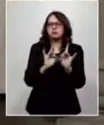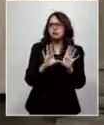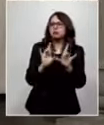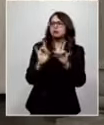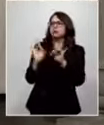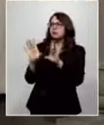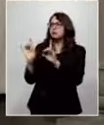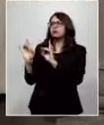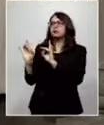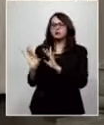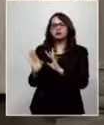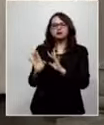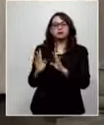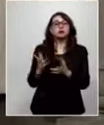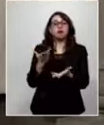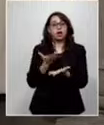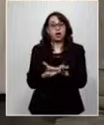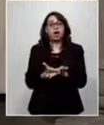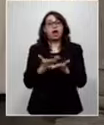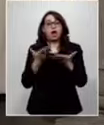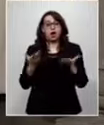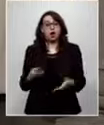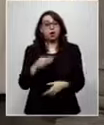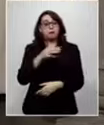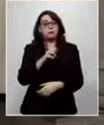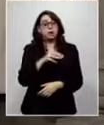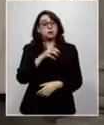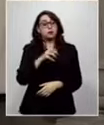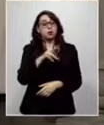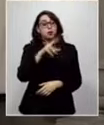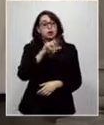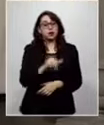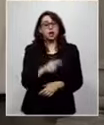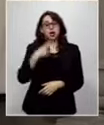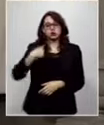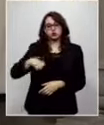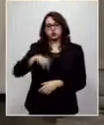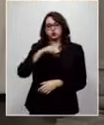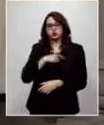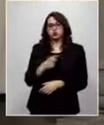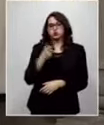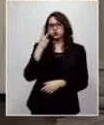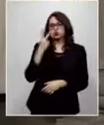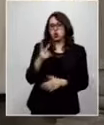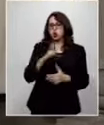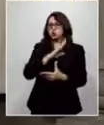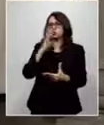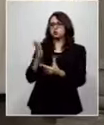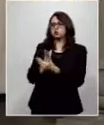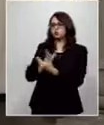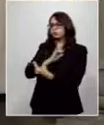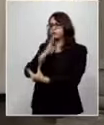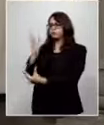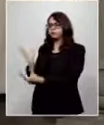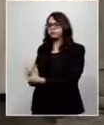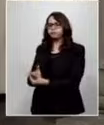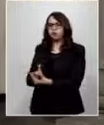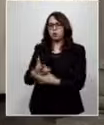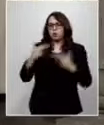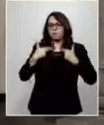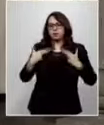estamos poniendo a disposición de Memórica 2 acervos históricos que son patrimonio de la